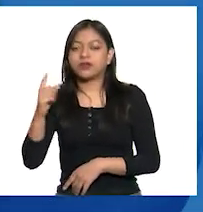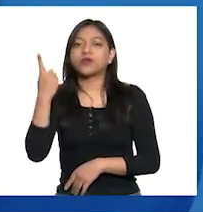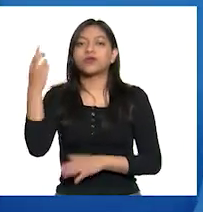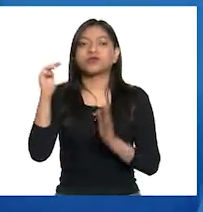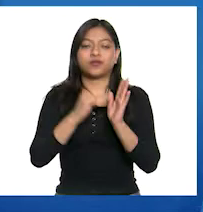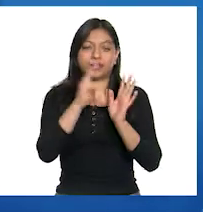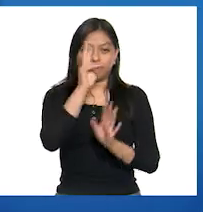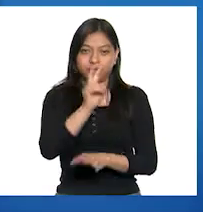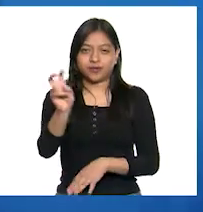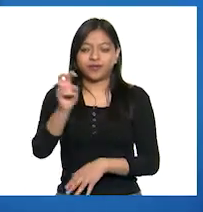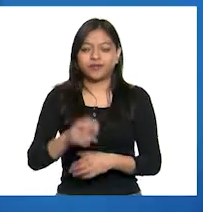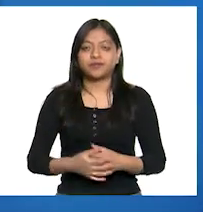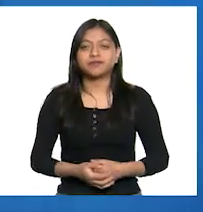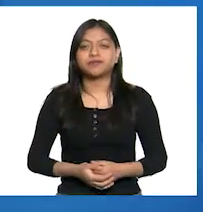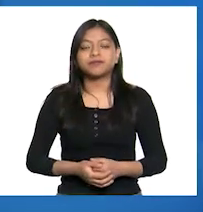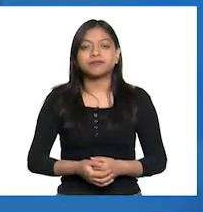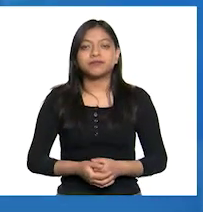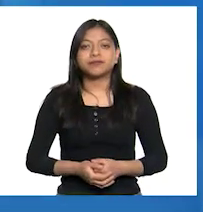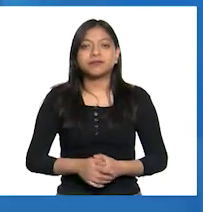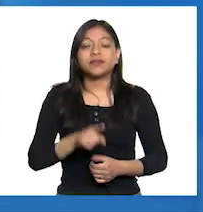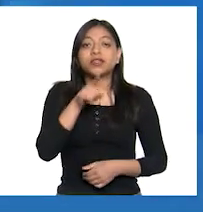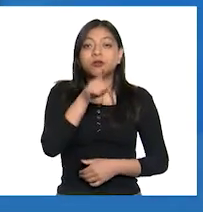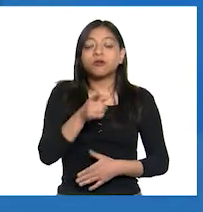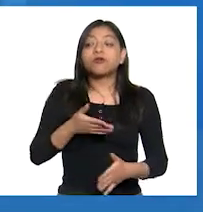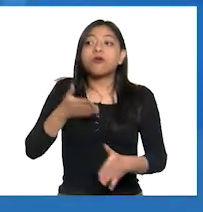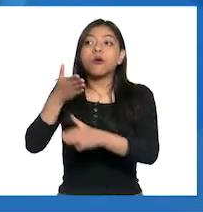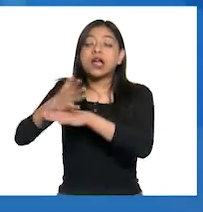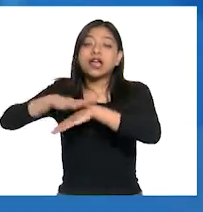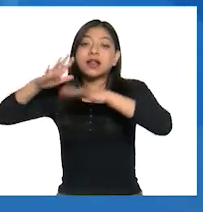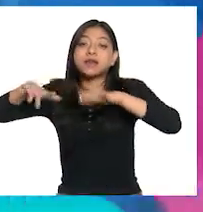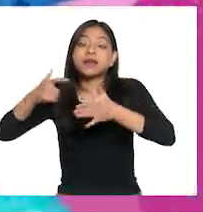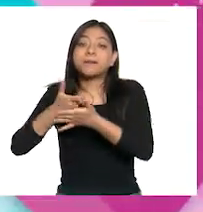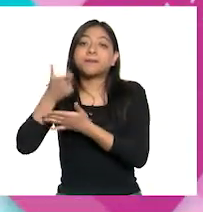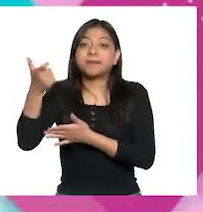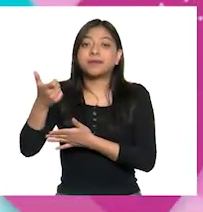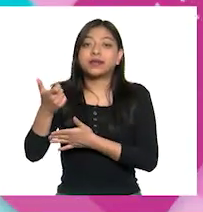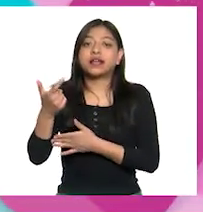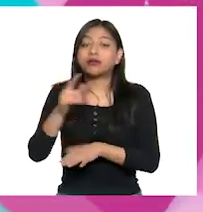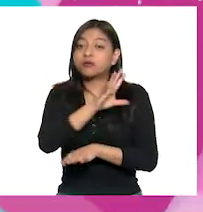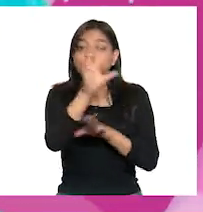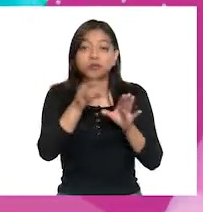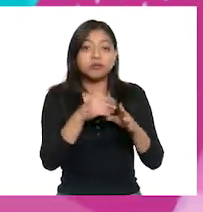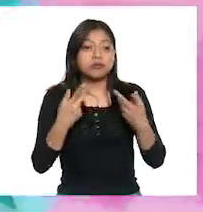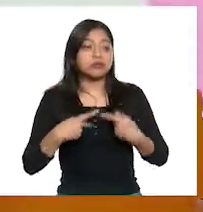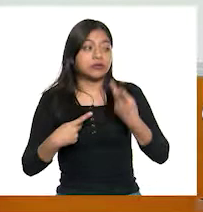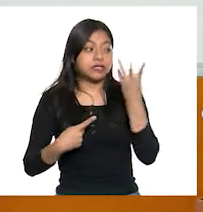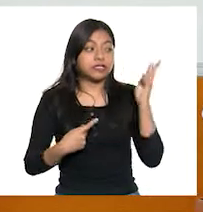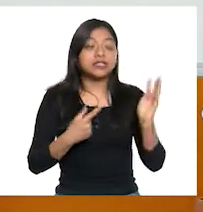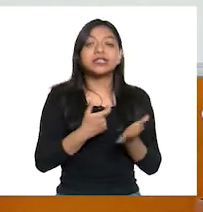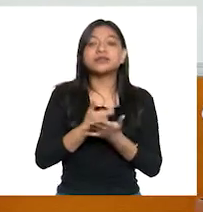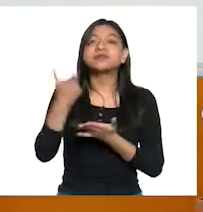nuestro pizarrón. El costo por pasaje de las cuatro personas son 1,200. Y vamos a ponerlo aquí.